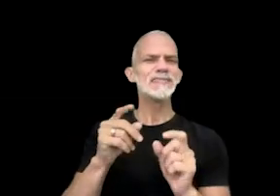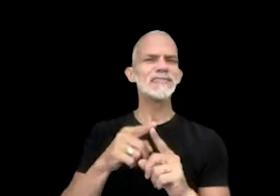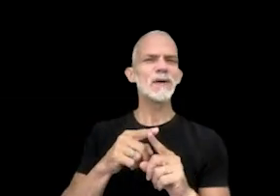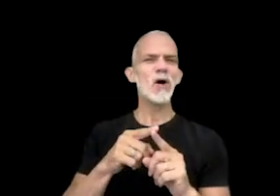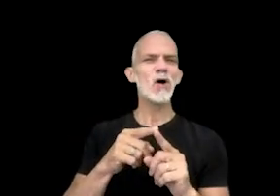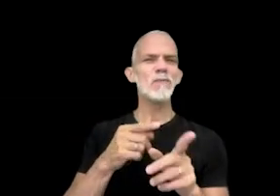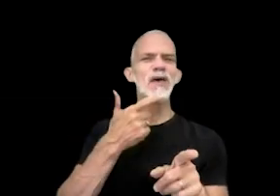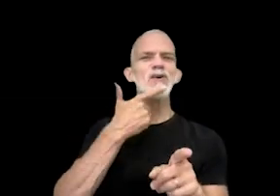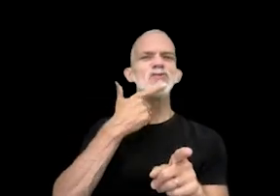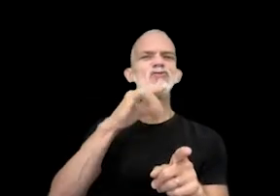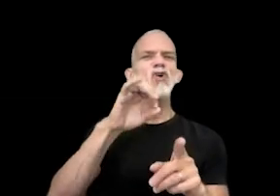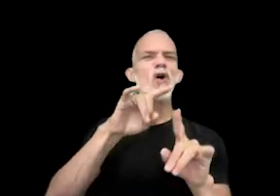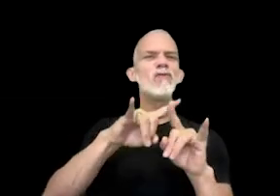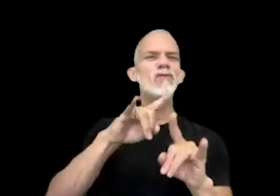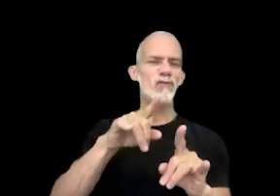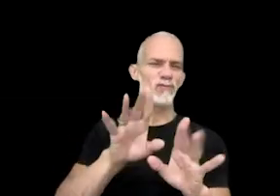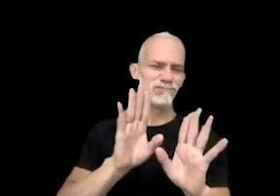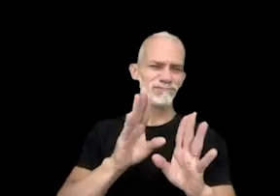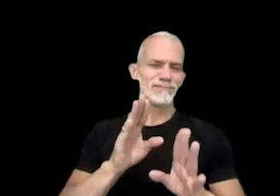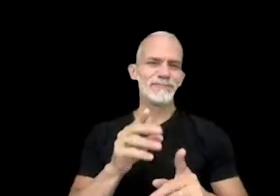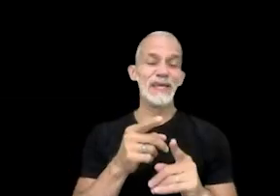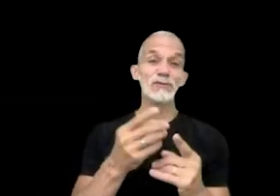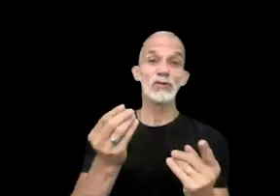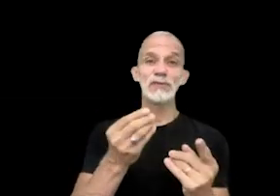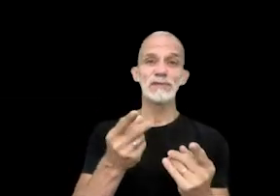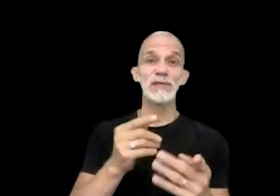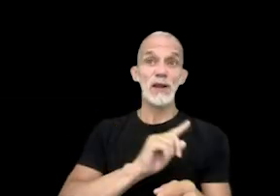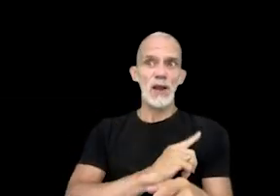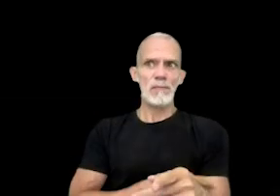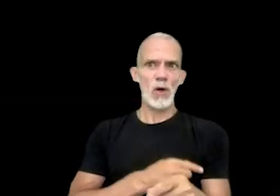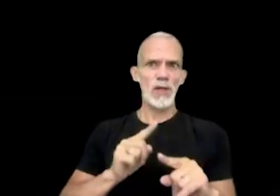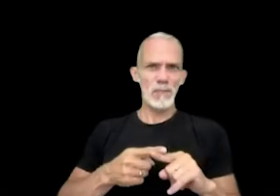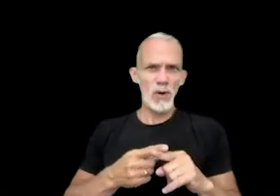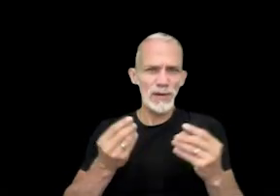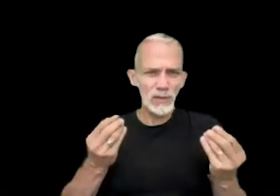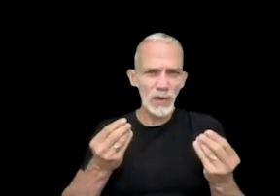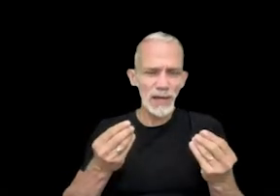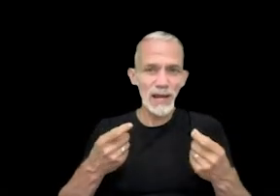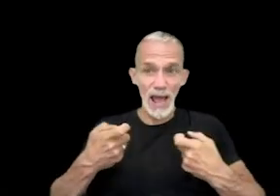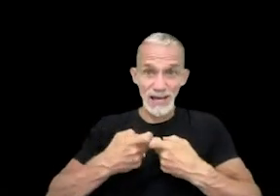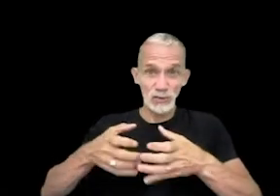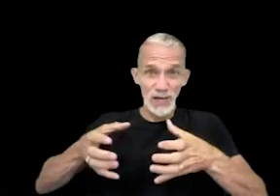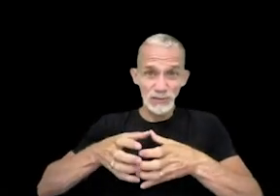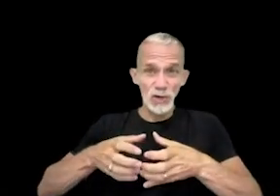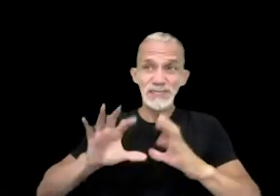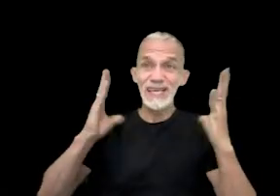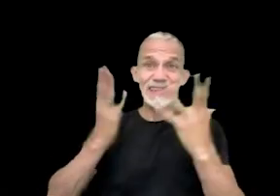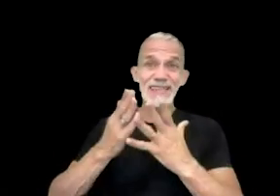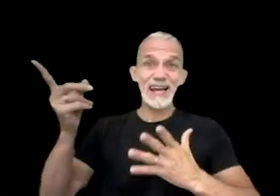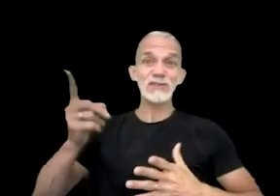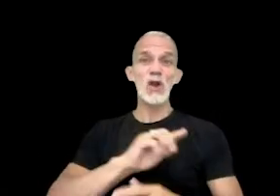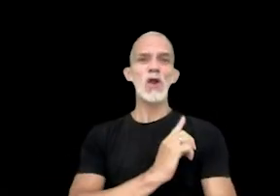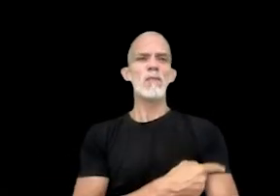law, pero no es otra cosa que el poder político que ejercen las organizaciones internacionales con su poder de veto, con su poder